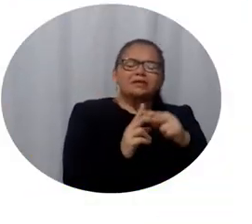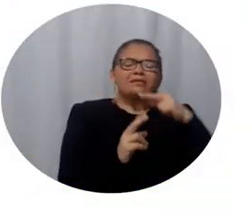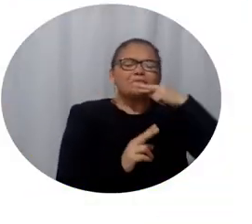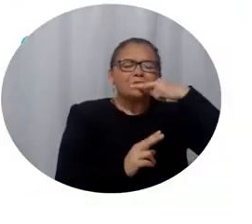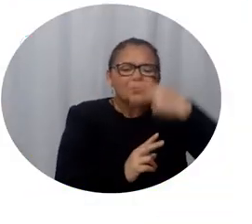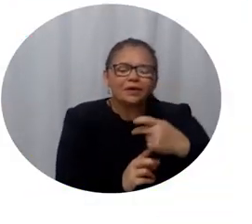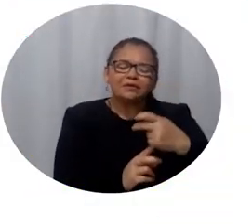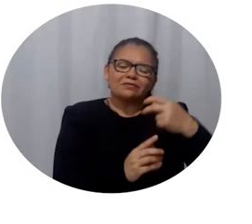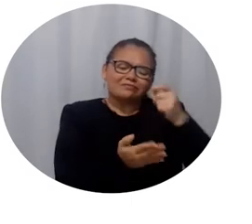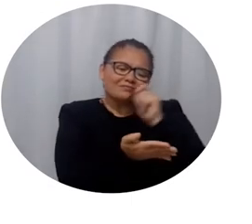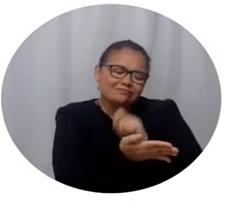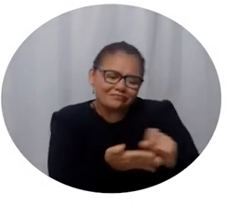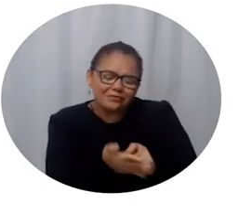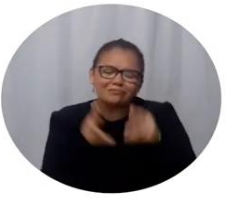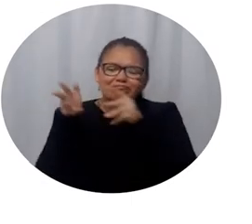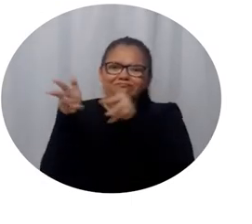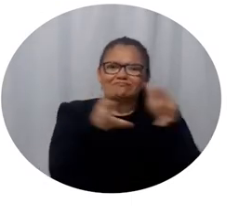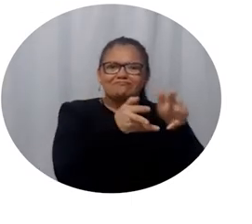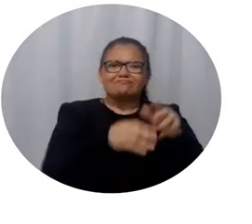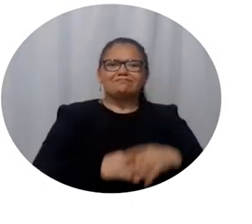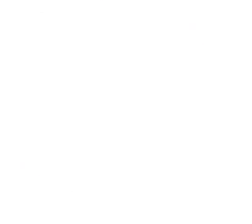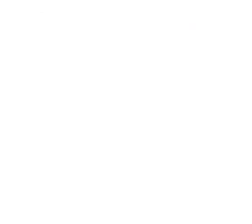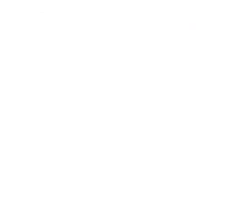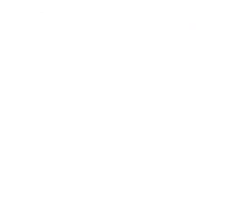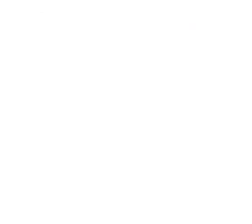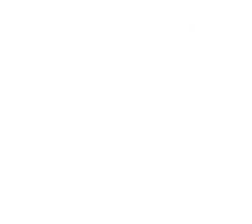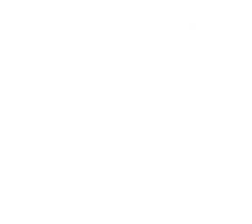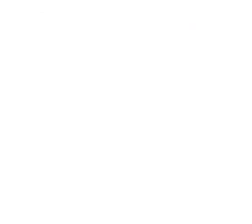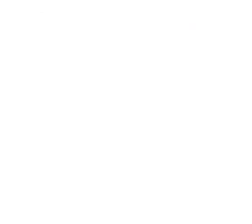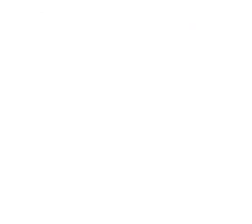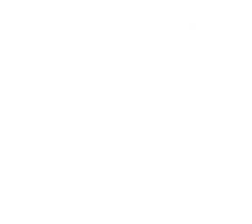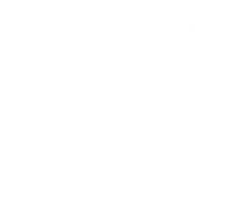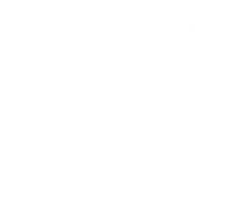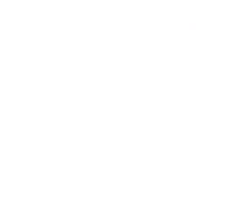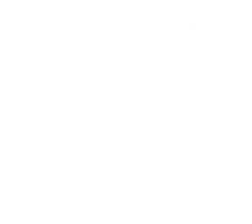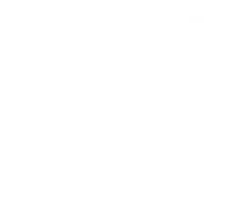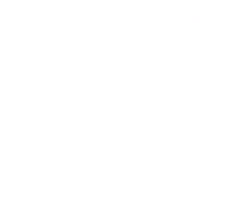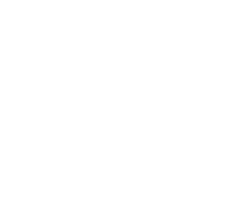Universidad del Magdalena, aún más incluyente e innovadora.